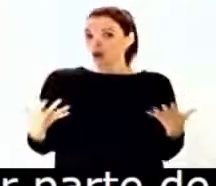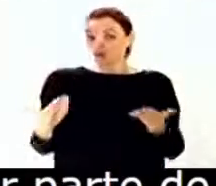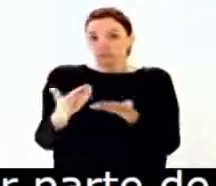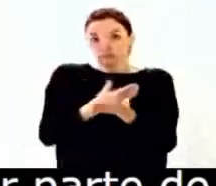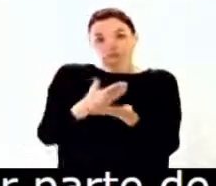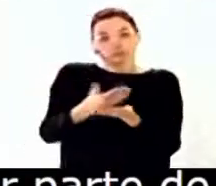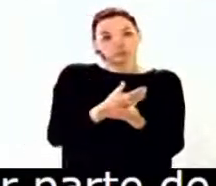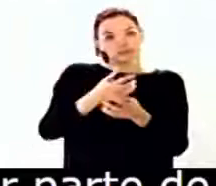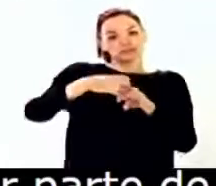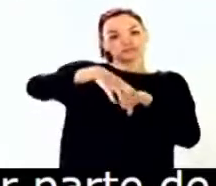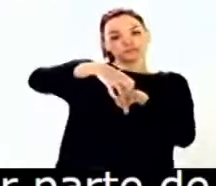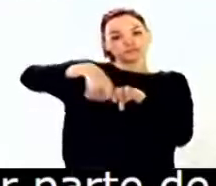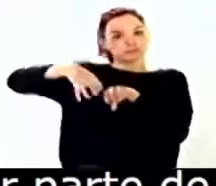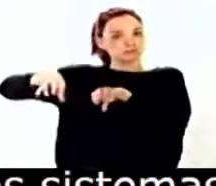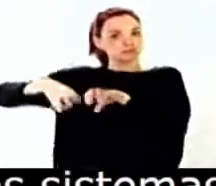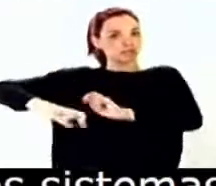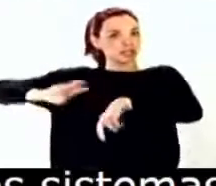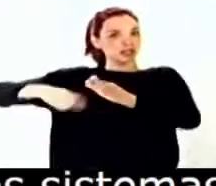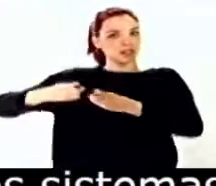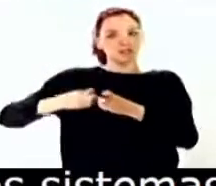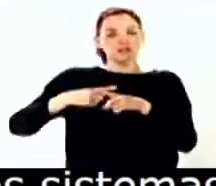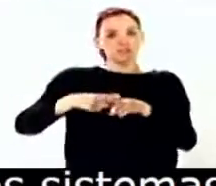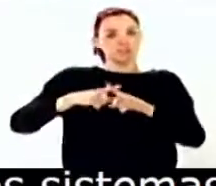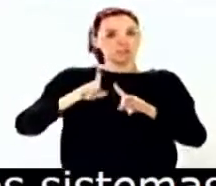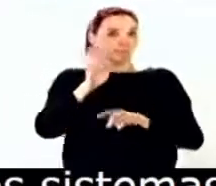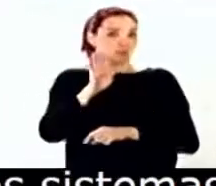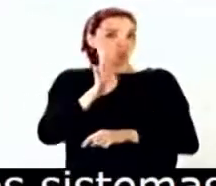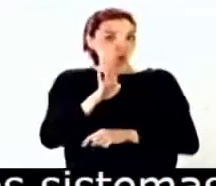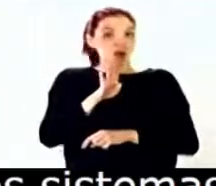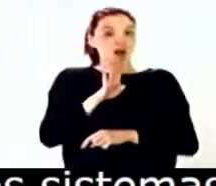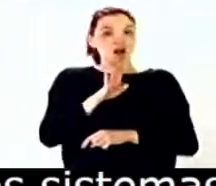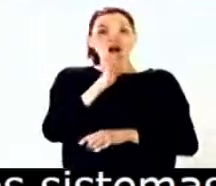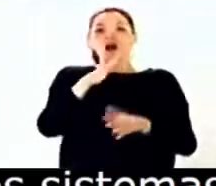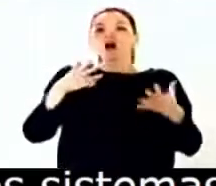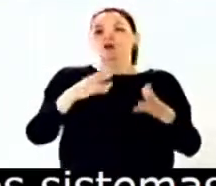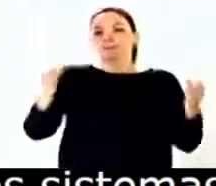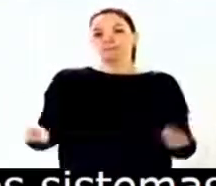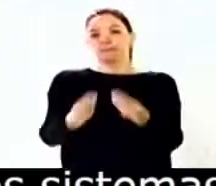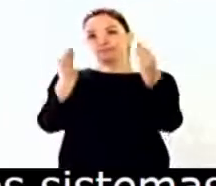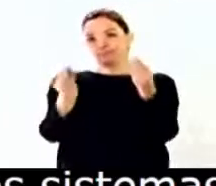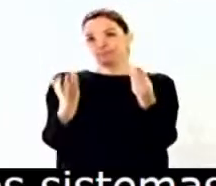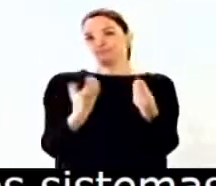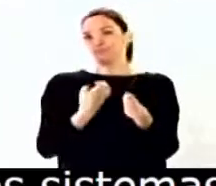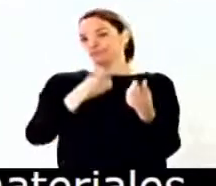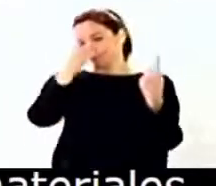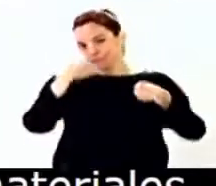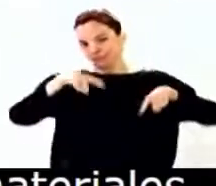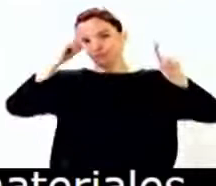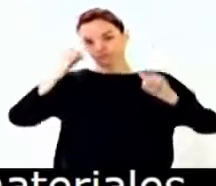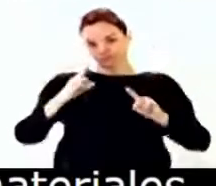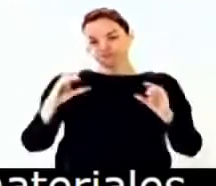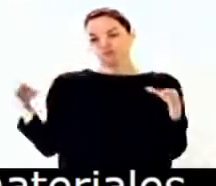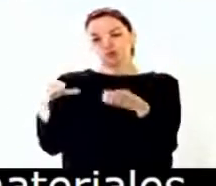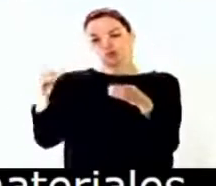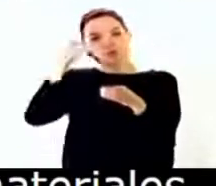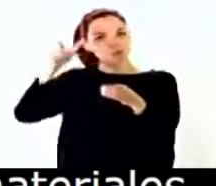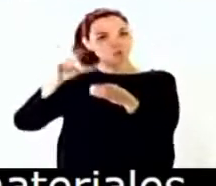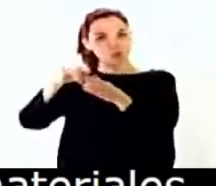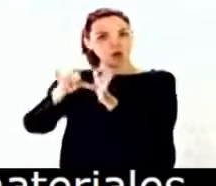recogida separada de materiales reciclables tienen los ayuntamientos y las